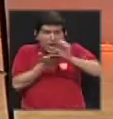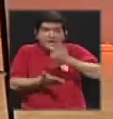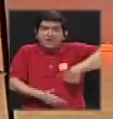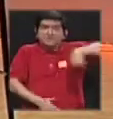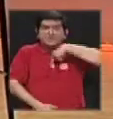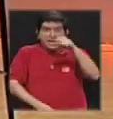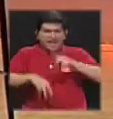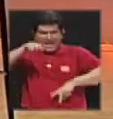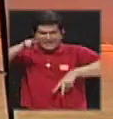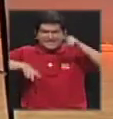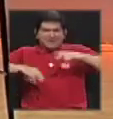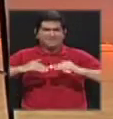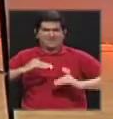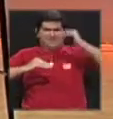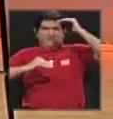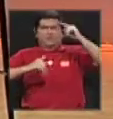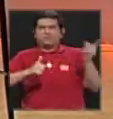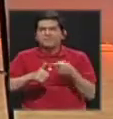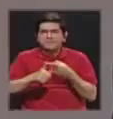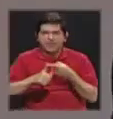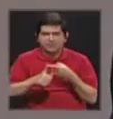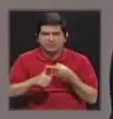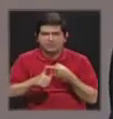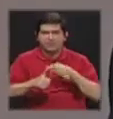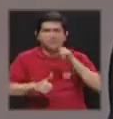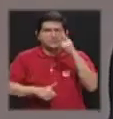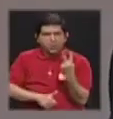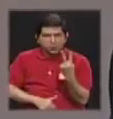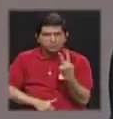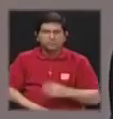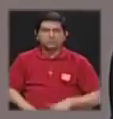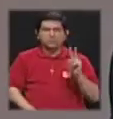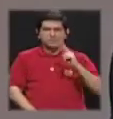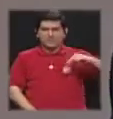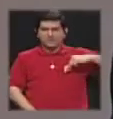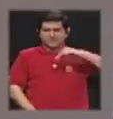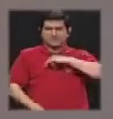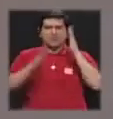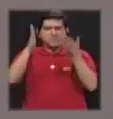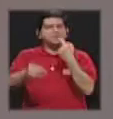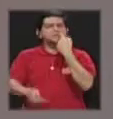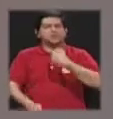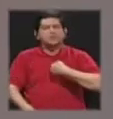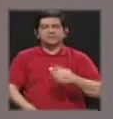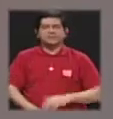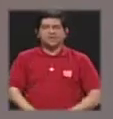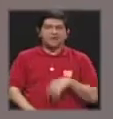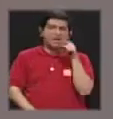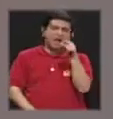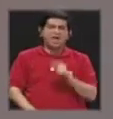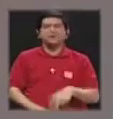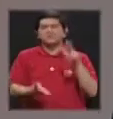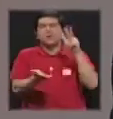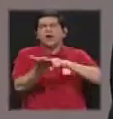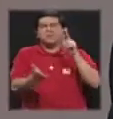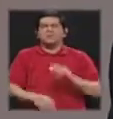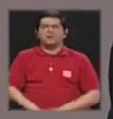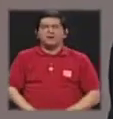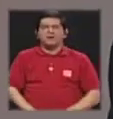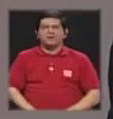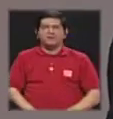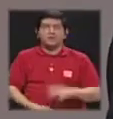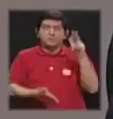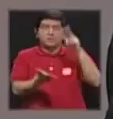lo menos esa variación tan alta, por una parte? Por otra parte, el viceministro nos decía que eso estaba validado porque lo había